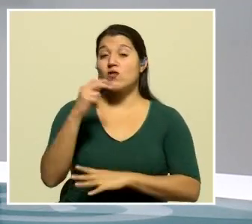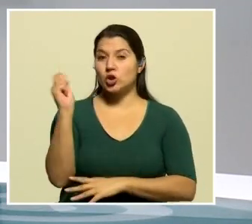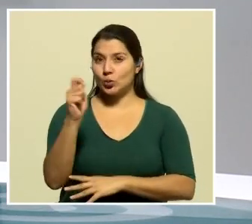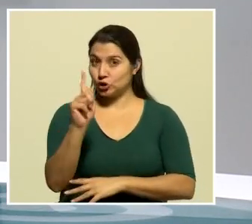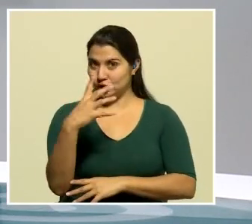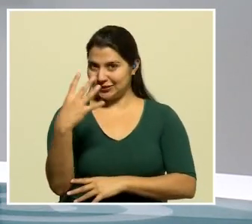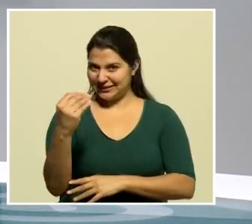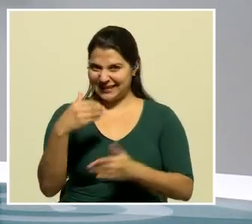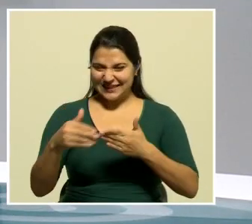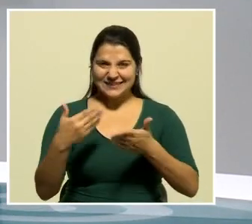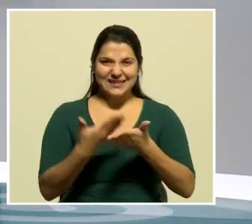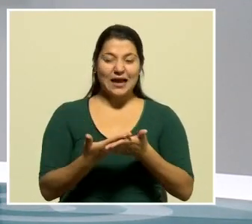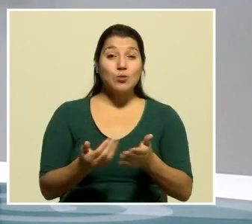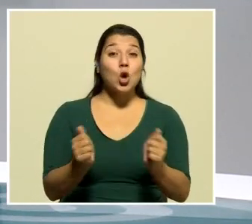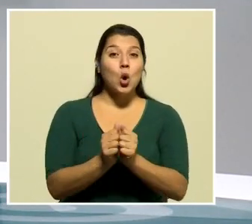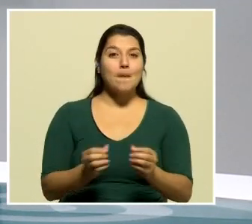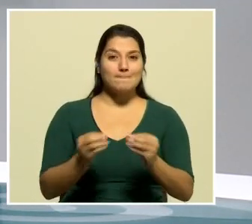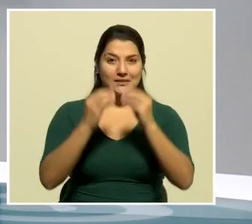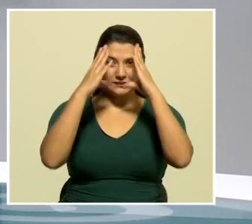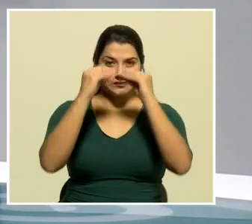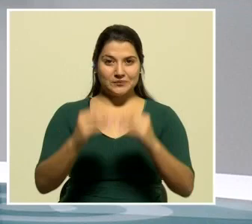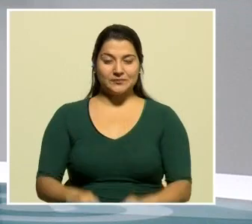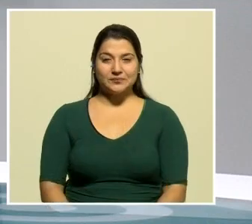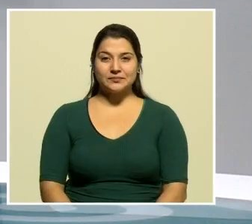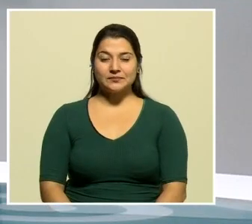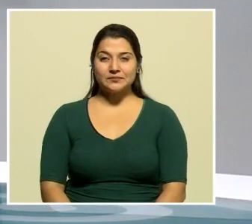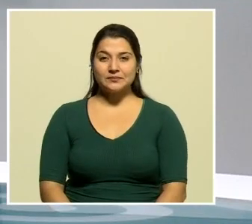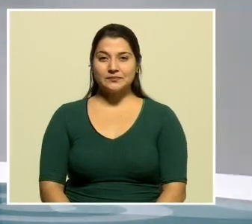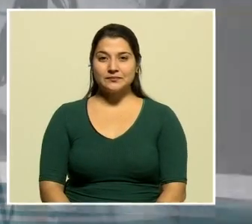ya regresamos con más información.